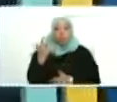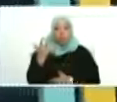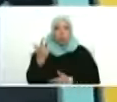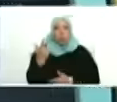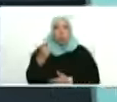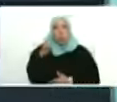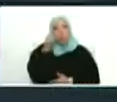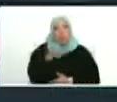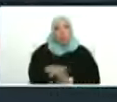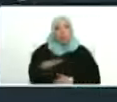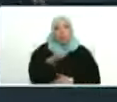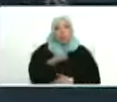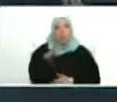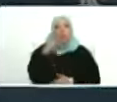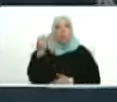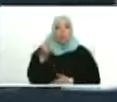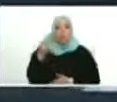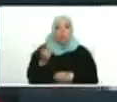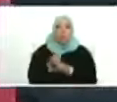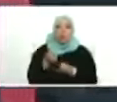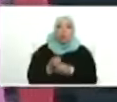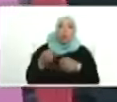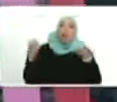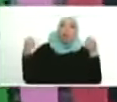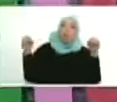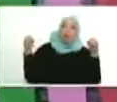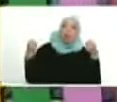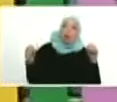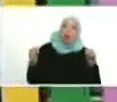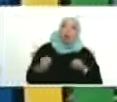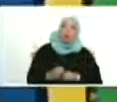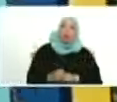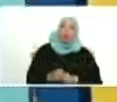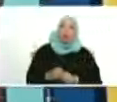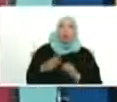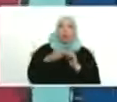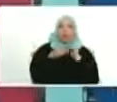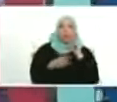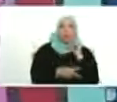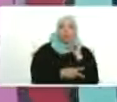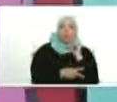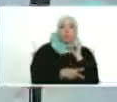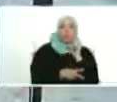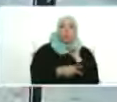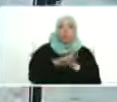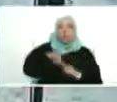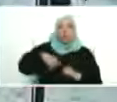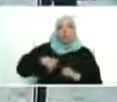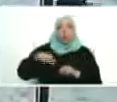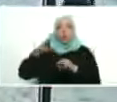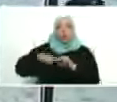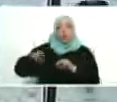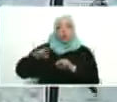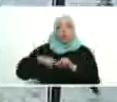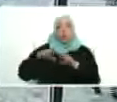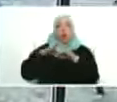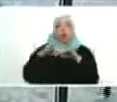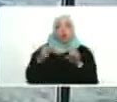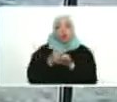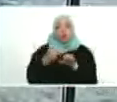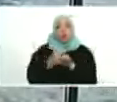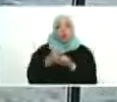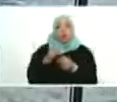un espacio para que los jóvenes hagan ejercicio, tenemos un parque para nuestros niños, y todo esto,